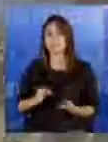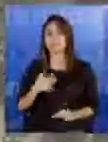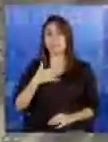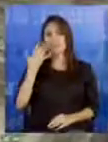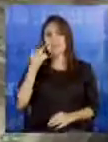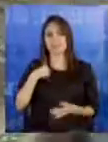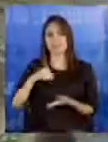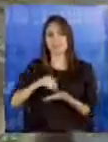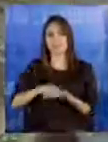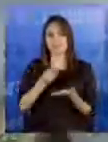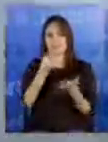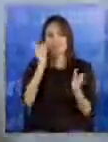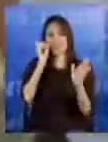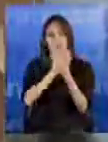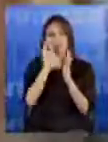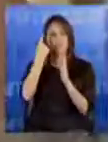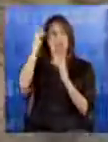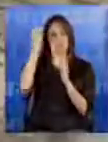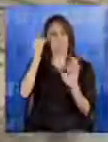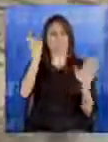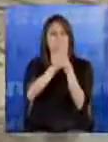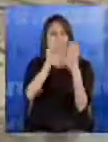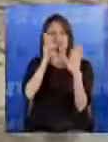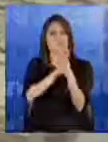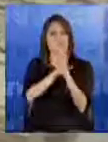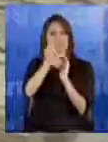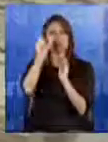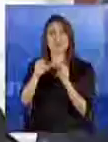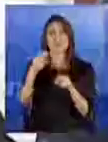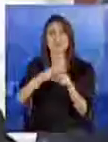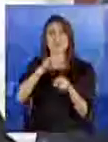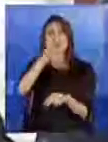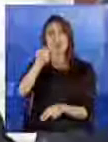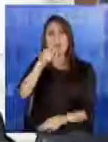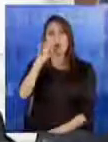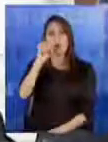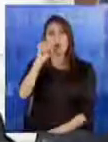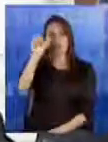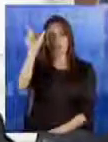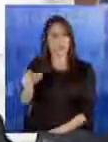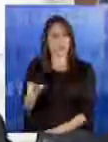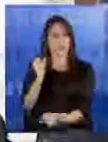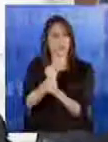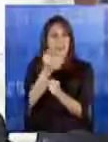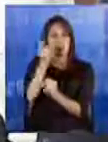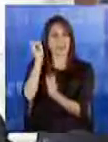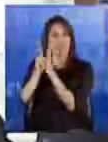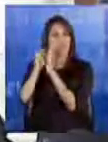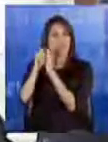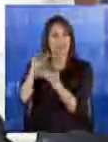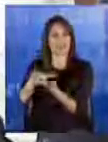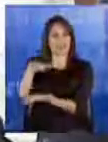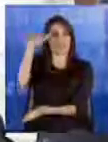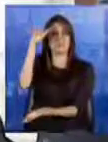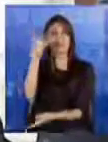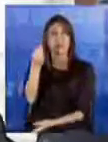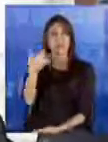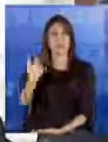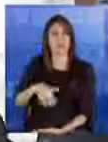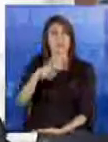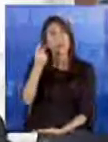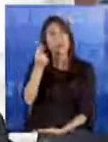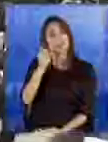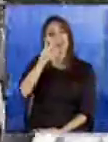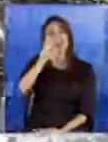se detectaron transferencias millonarias a la cuenta de Jacobo SM. Tendría movimientos en sus cuentas bancarias de alrededor de 30